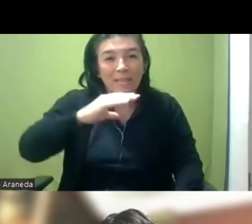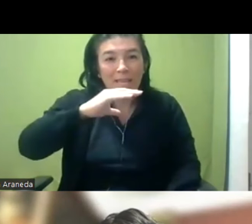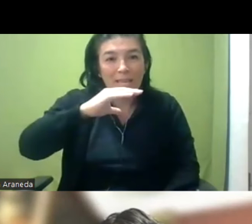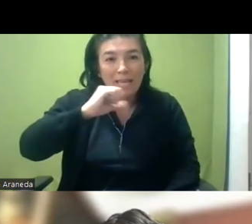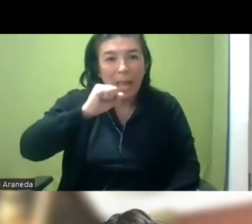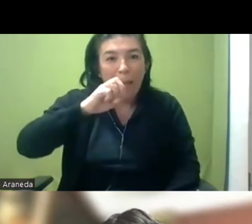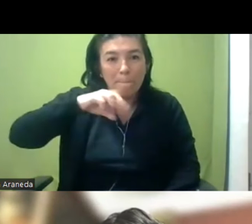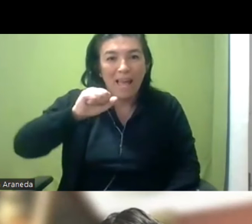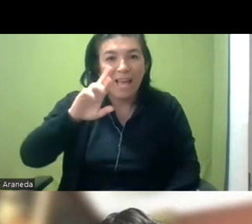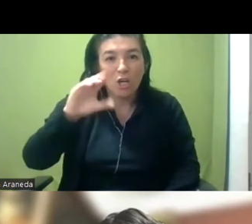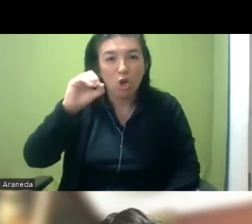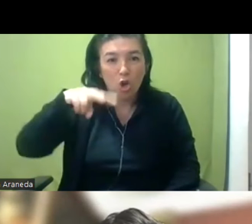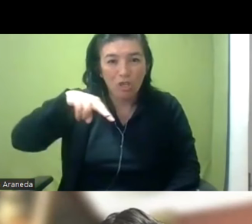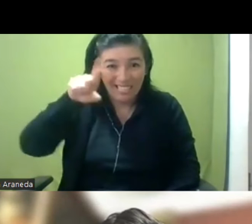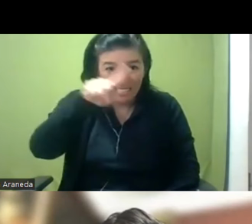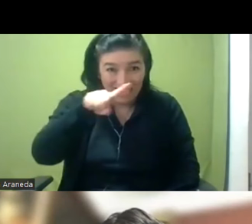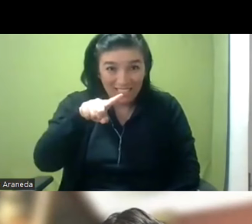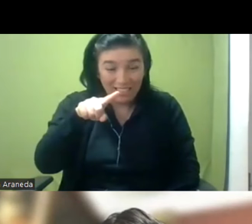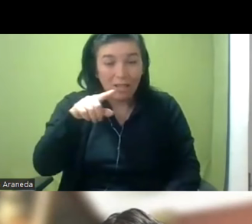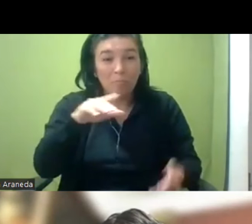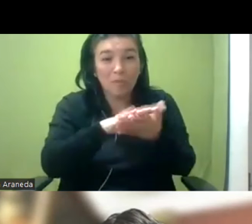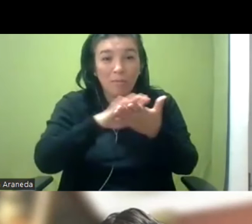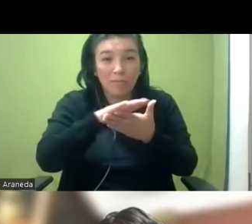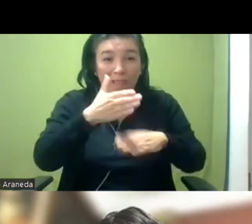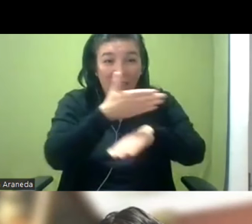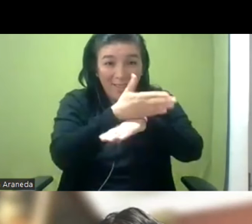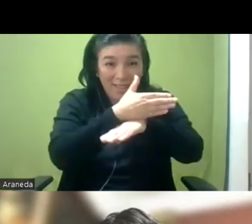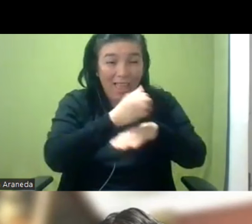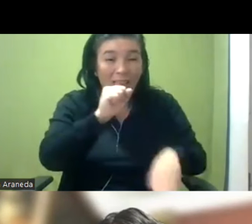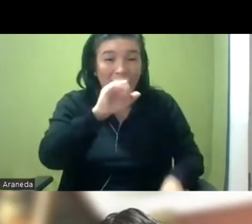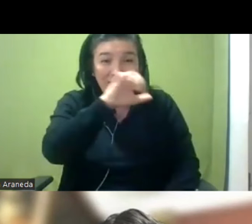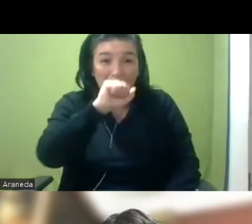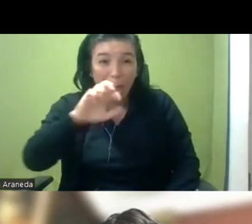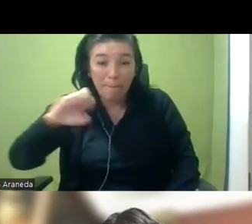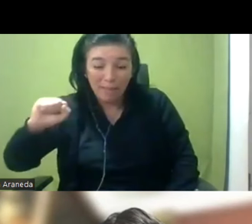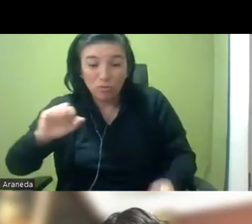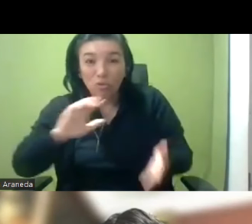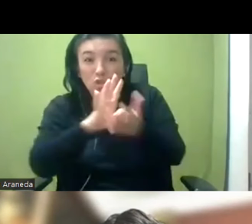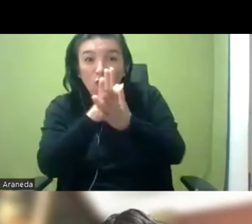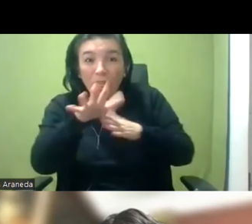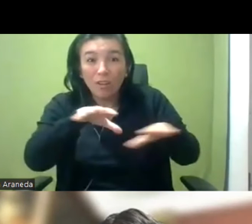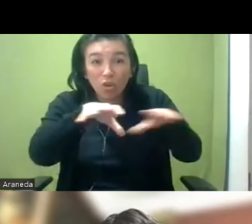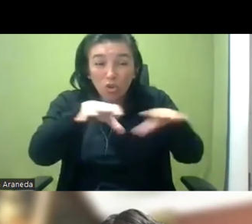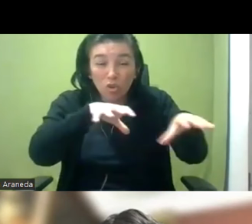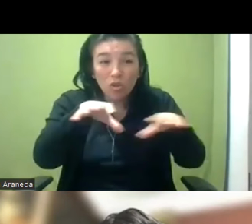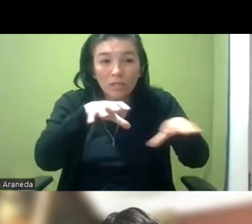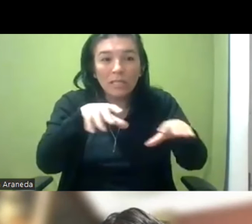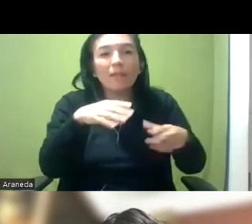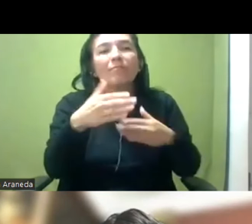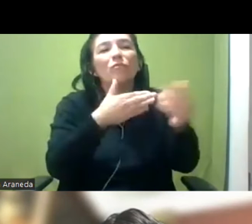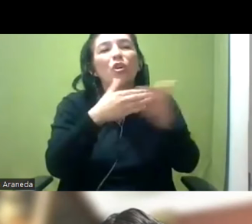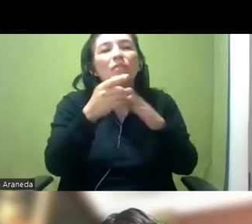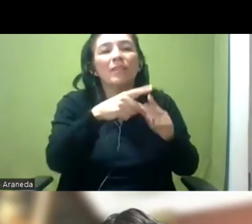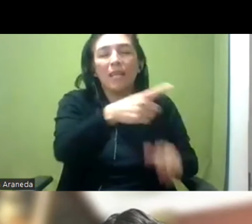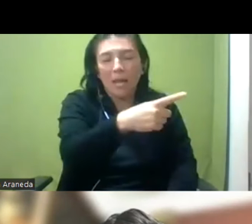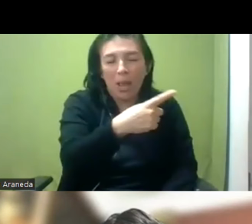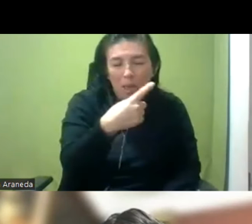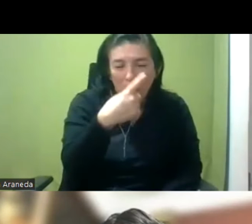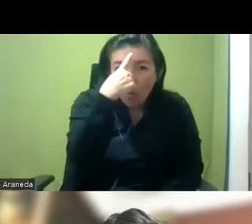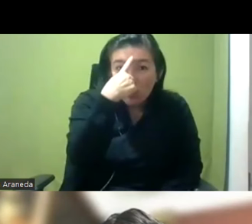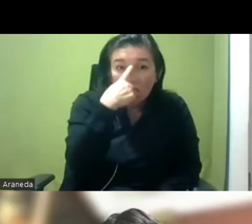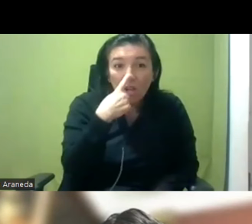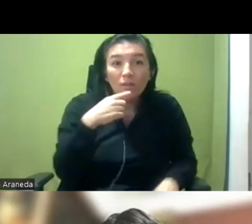Arica, Camarón. el interior de Valle de Azapa y Mm. Camarones, todo ese material está en el Museo San Miguel de Azapa, que depende de